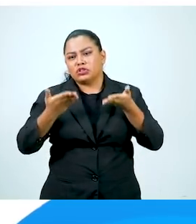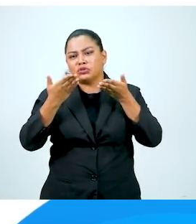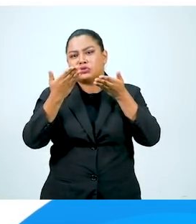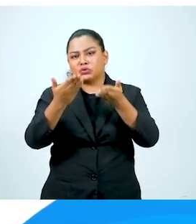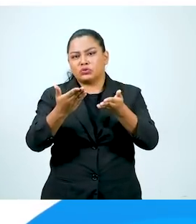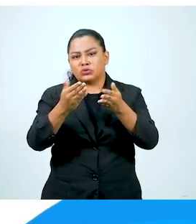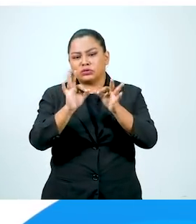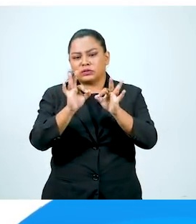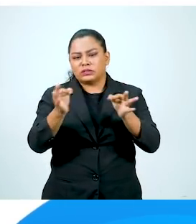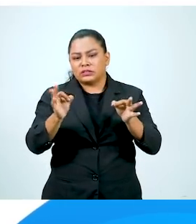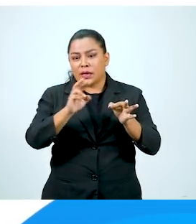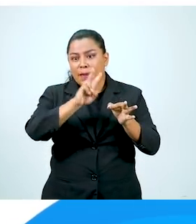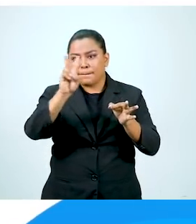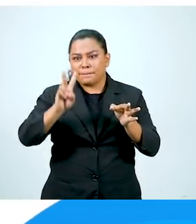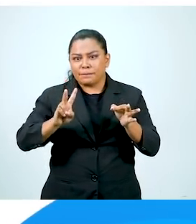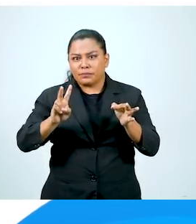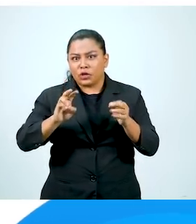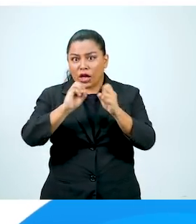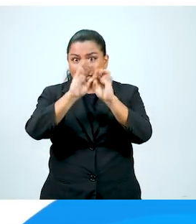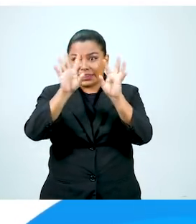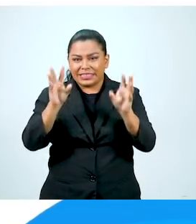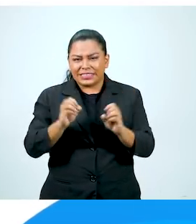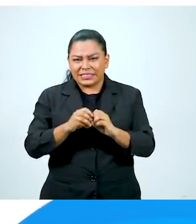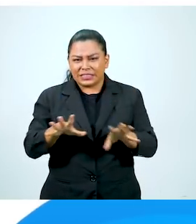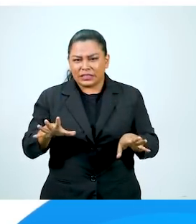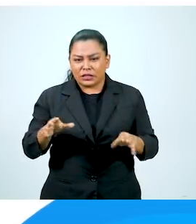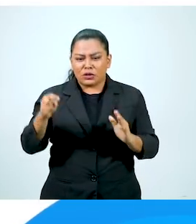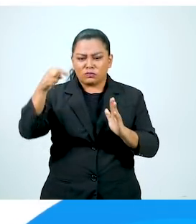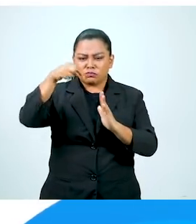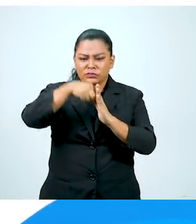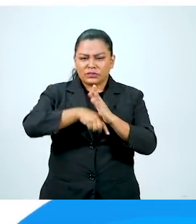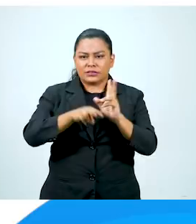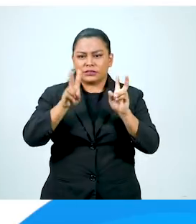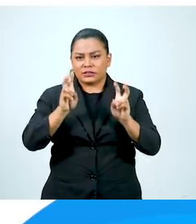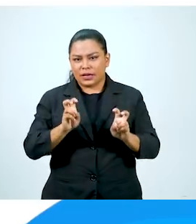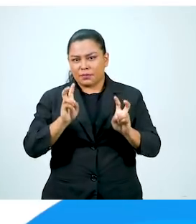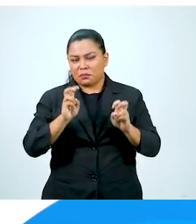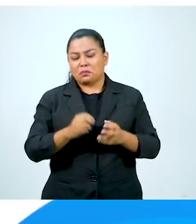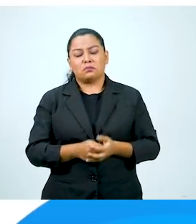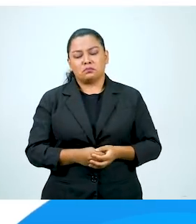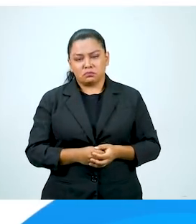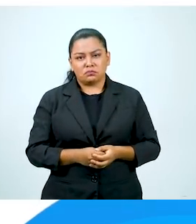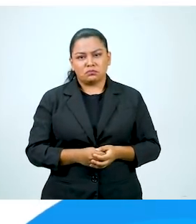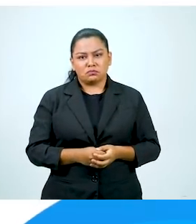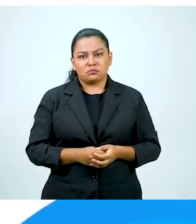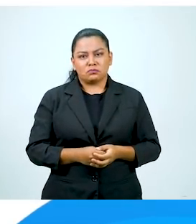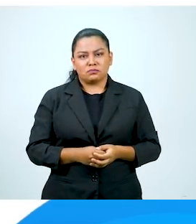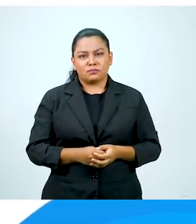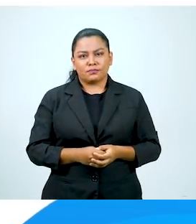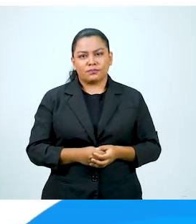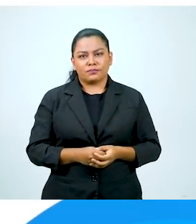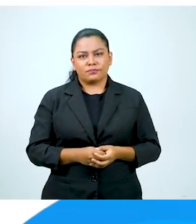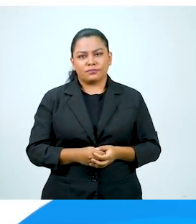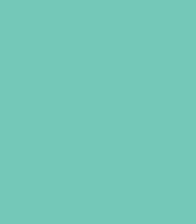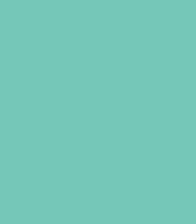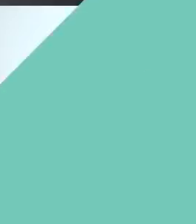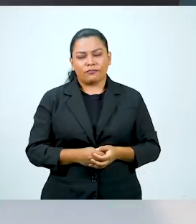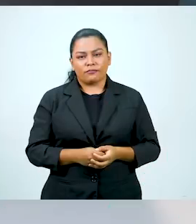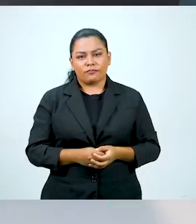proporcionan enlaces a recursos digitales en los que se puede profundizar sobre el contenido en desarrollo.